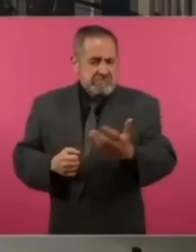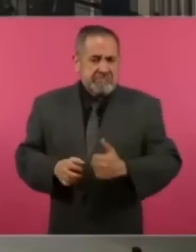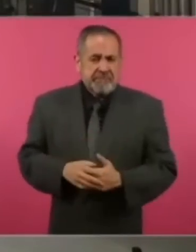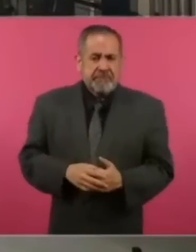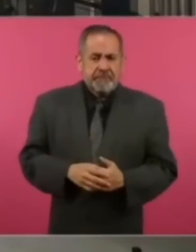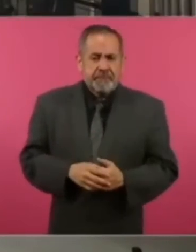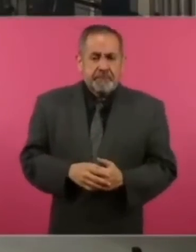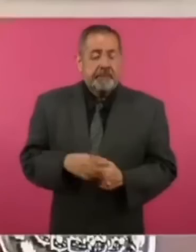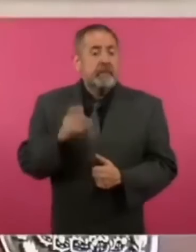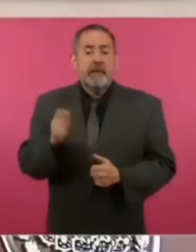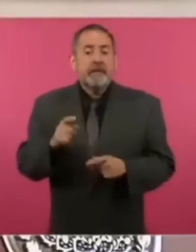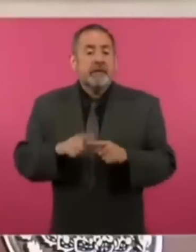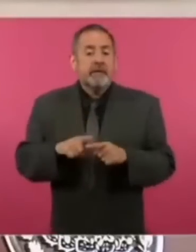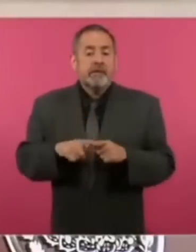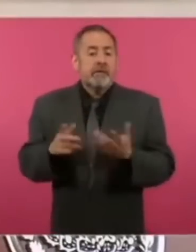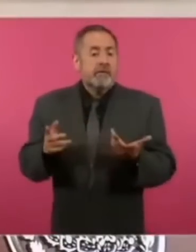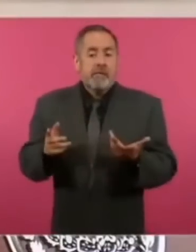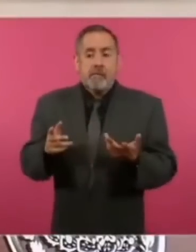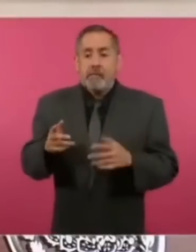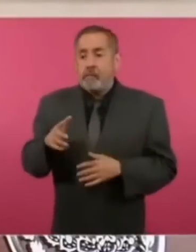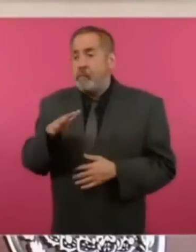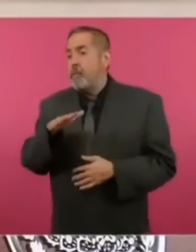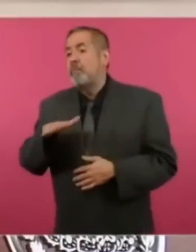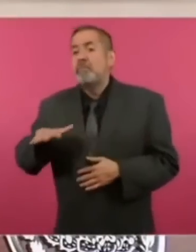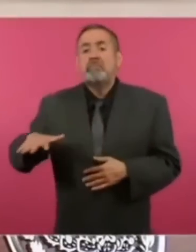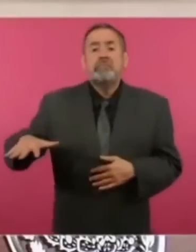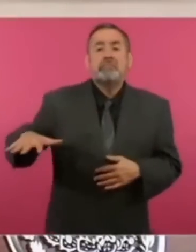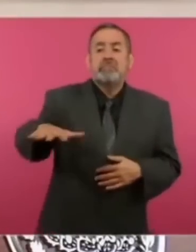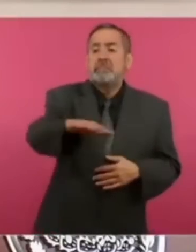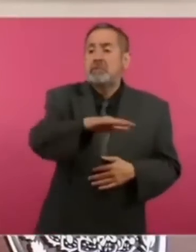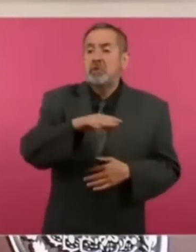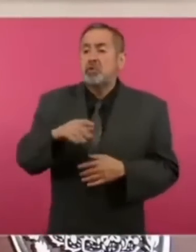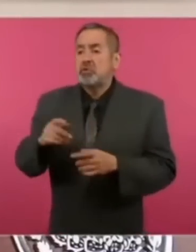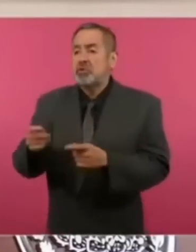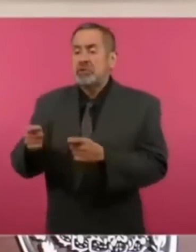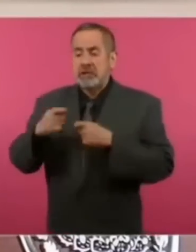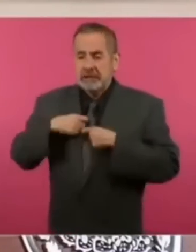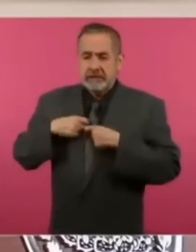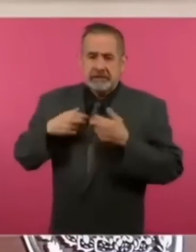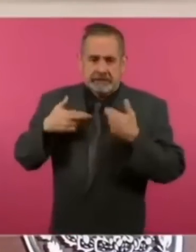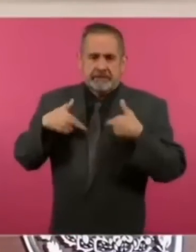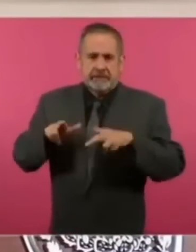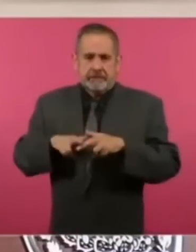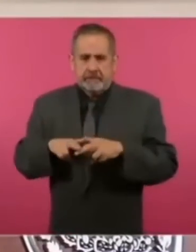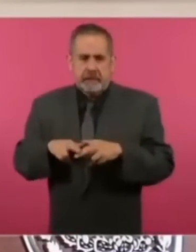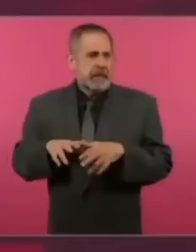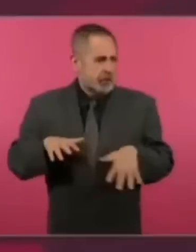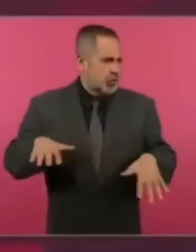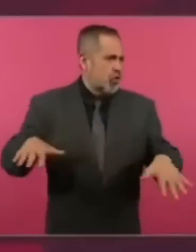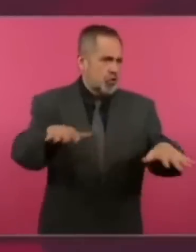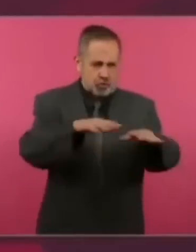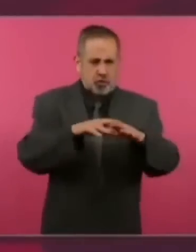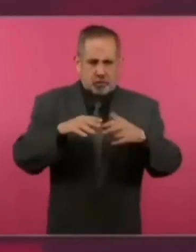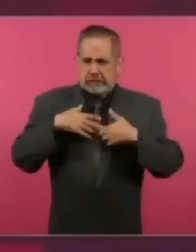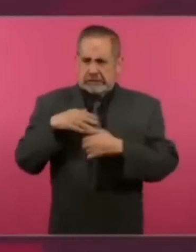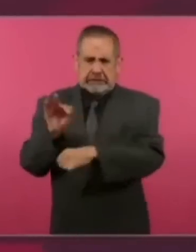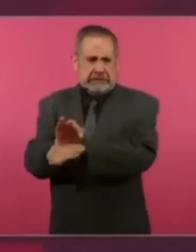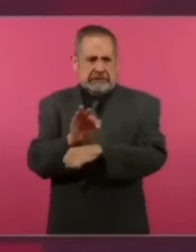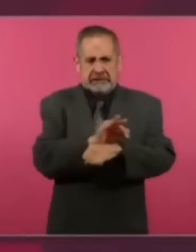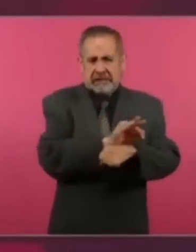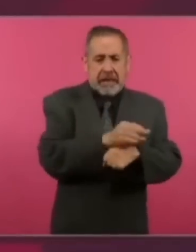Hay que representar a todos, pero darle preferencia a los más necesitados, a los pobres.